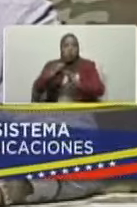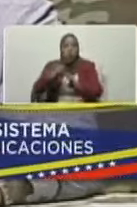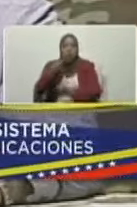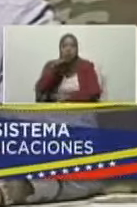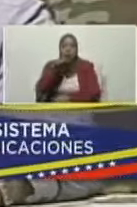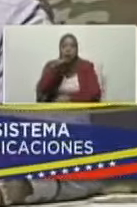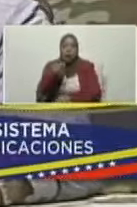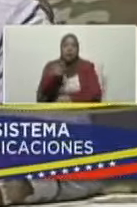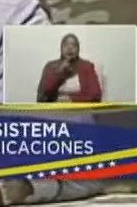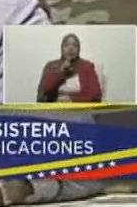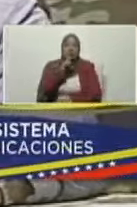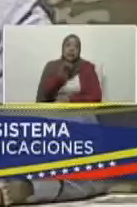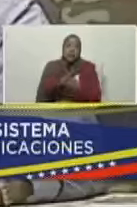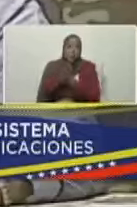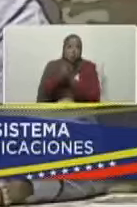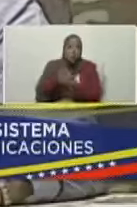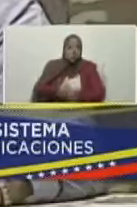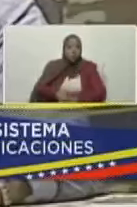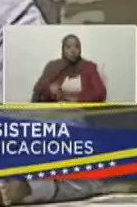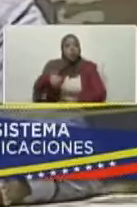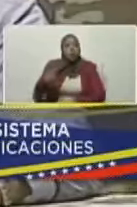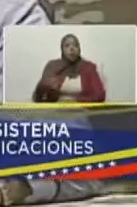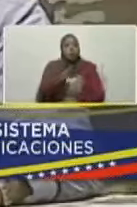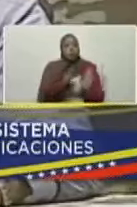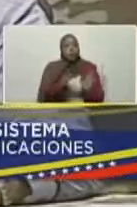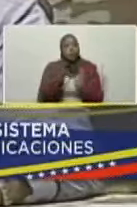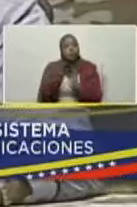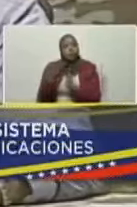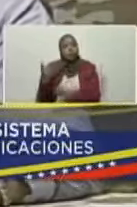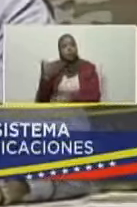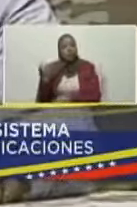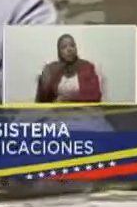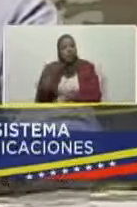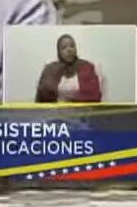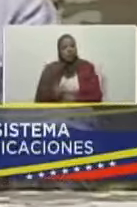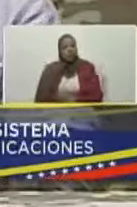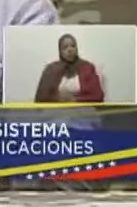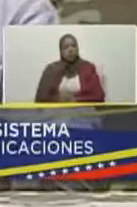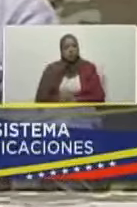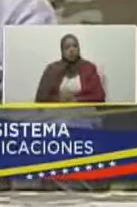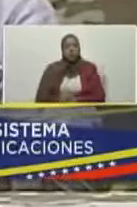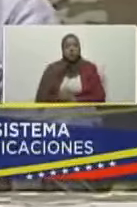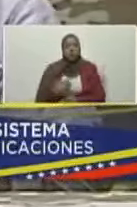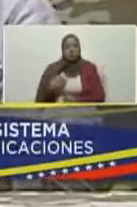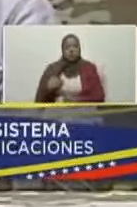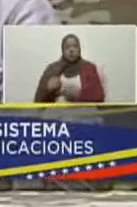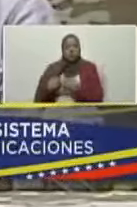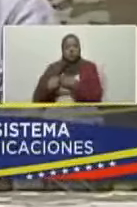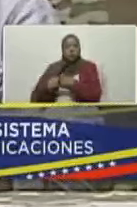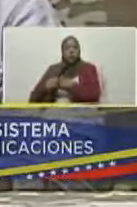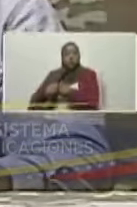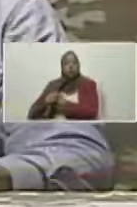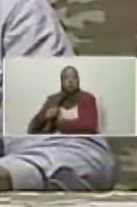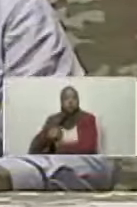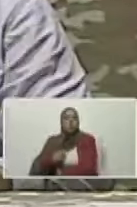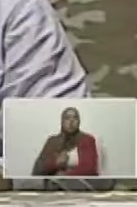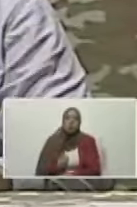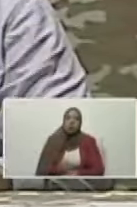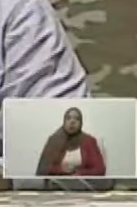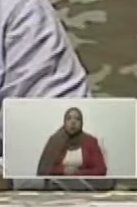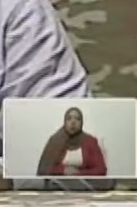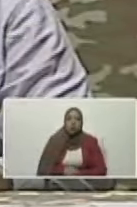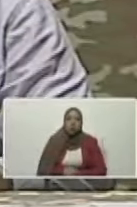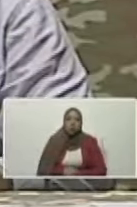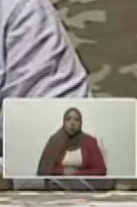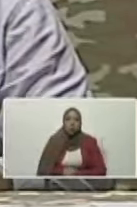las próximas fases, por favor, de manera contundente? Sí, mi comandante, continuamos ya. La planta potabilizadora San Lorenzo fue recuperada 100%